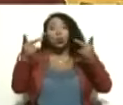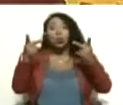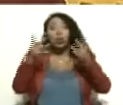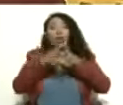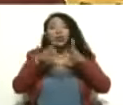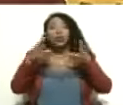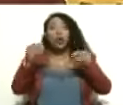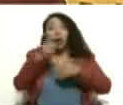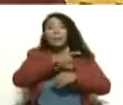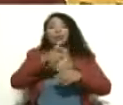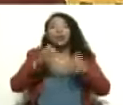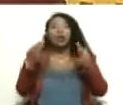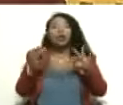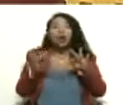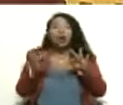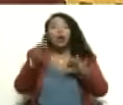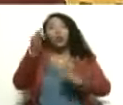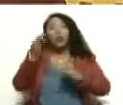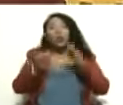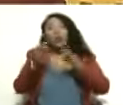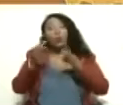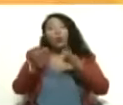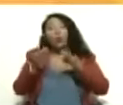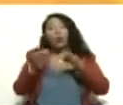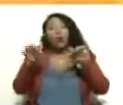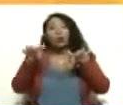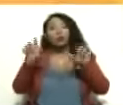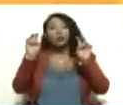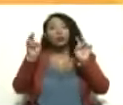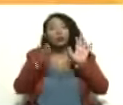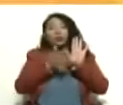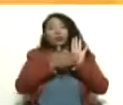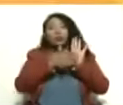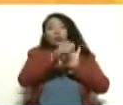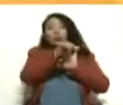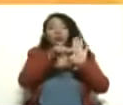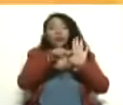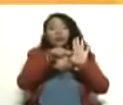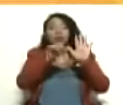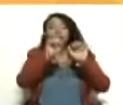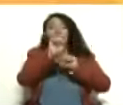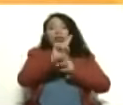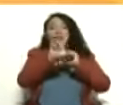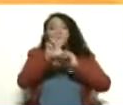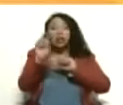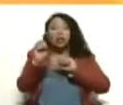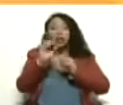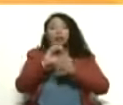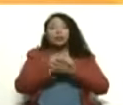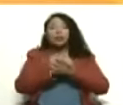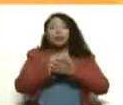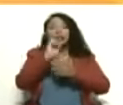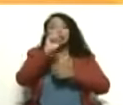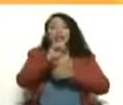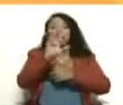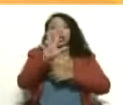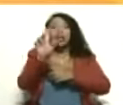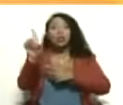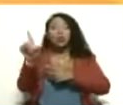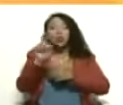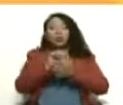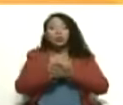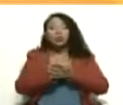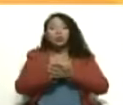toda persona natural o jurídica en los precisos términos de los artículos 130 y 131